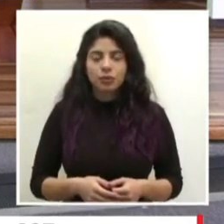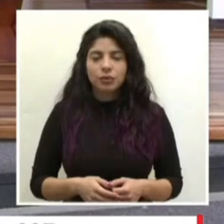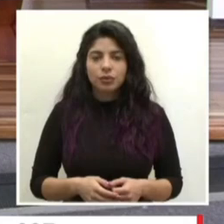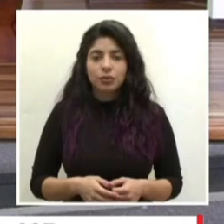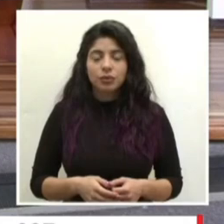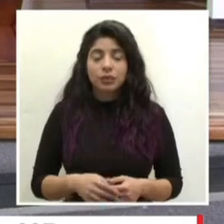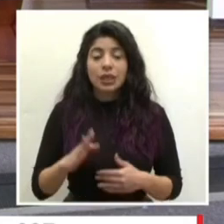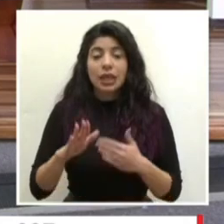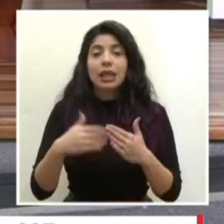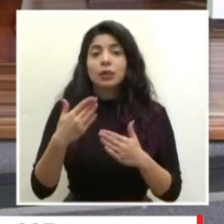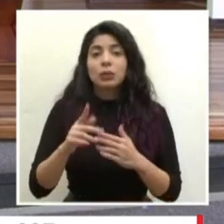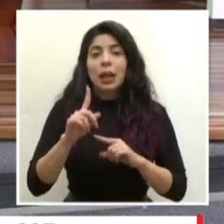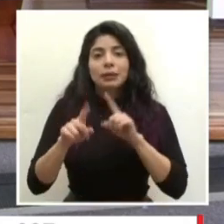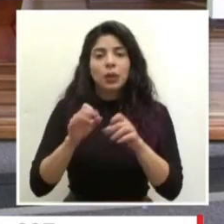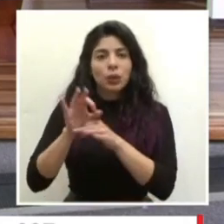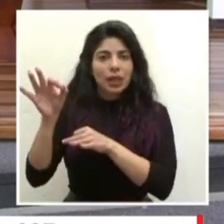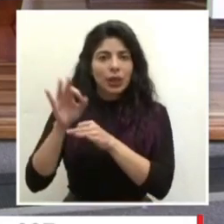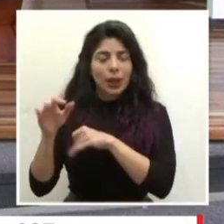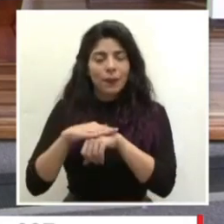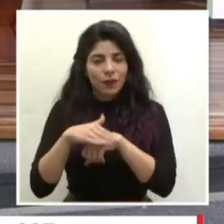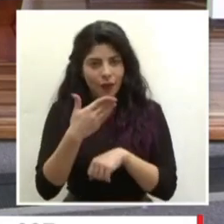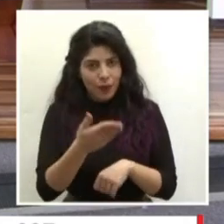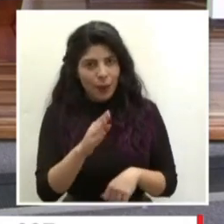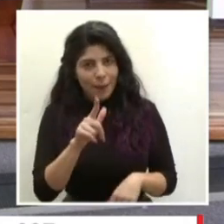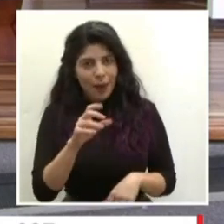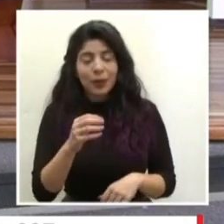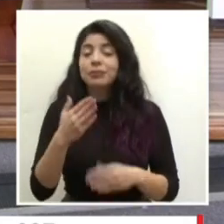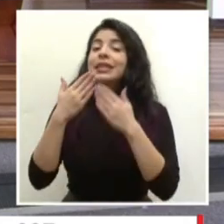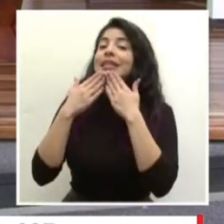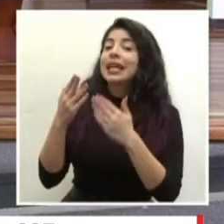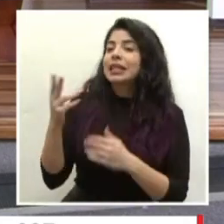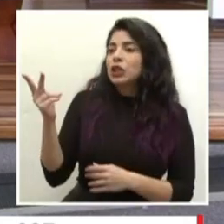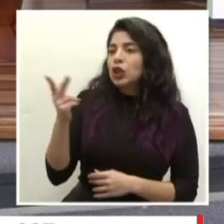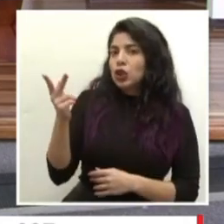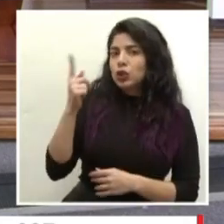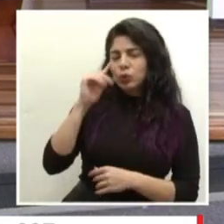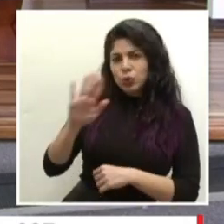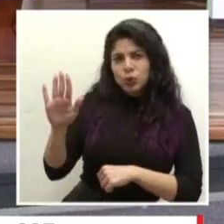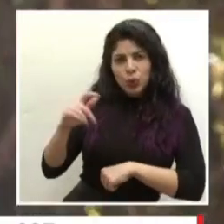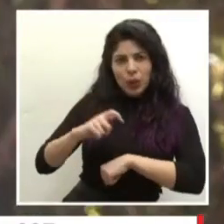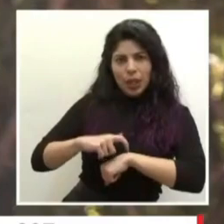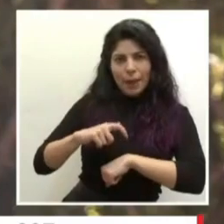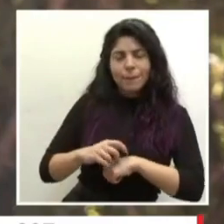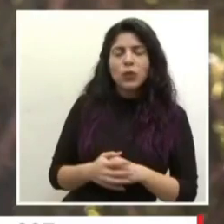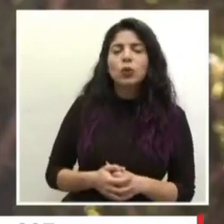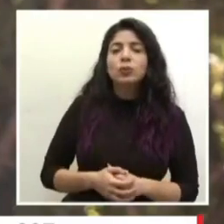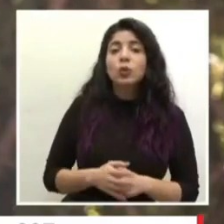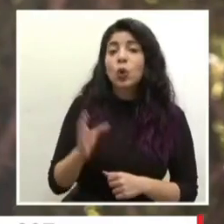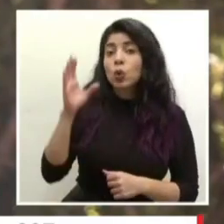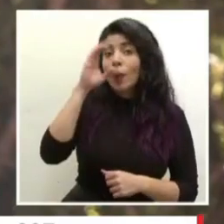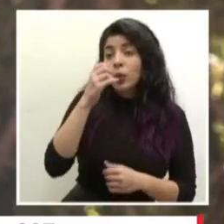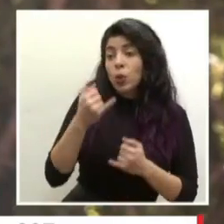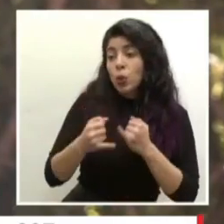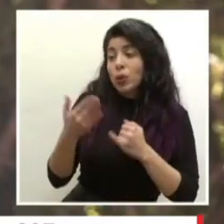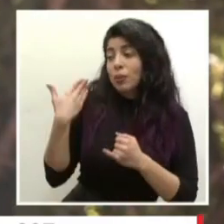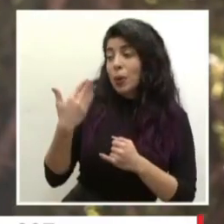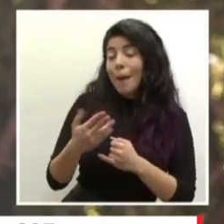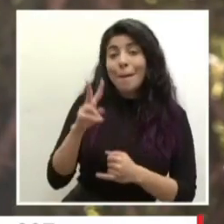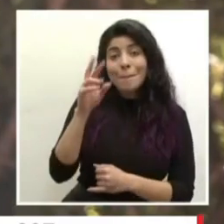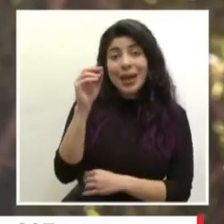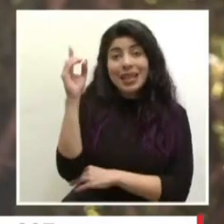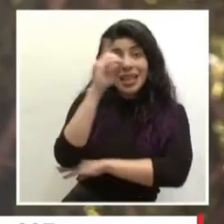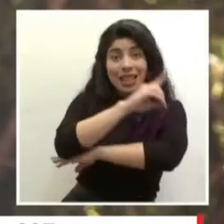Seguidamente continuamos con las consultas regionales. Por favor, Pablo. Gracias a los dos por el tiempo, doctor. Considerando en los últimos 20 días que